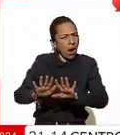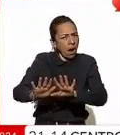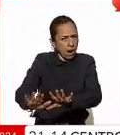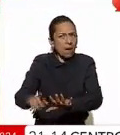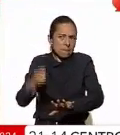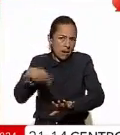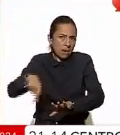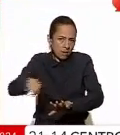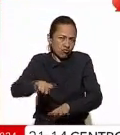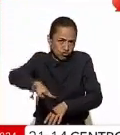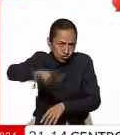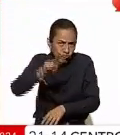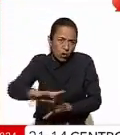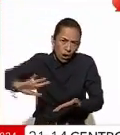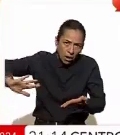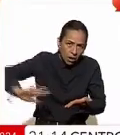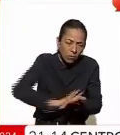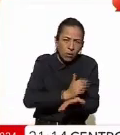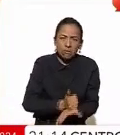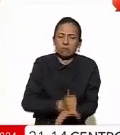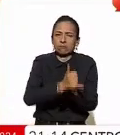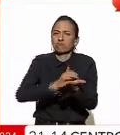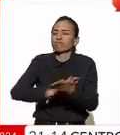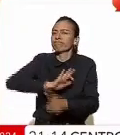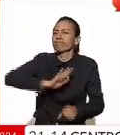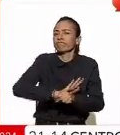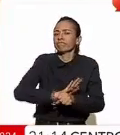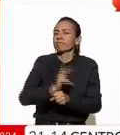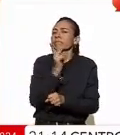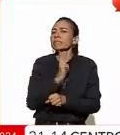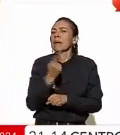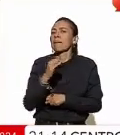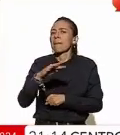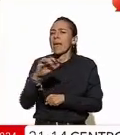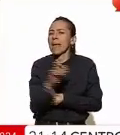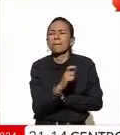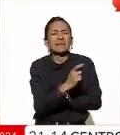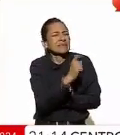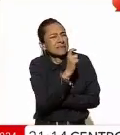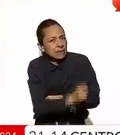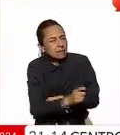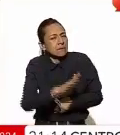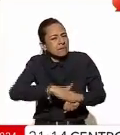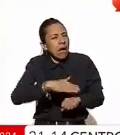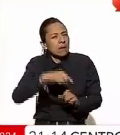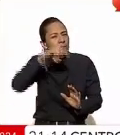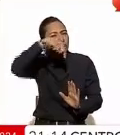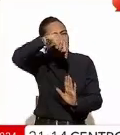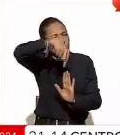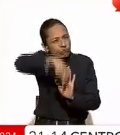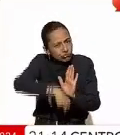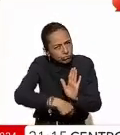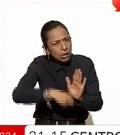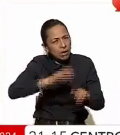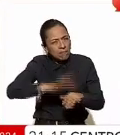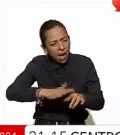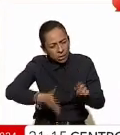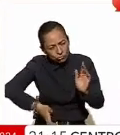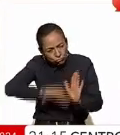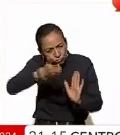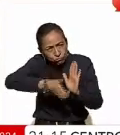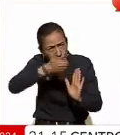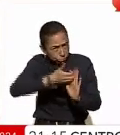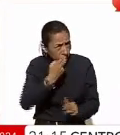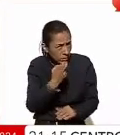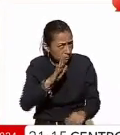Pemex. Estaremos, perdón, hablando de darle más prioridad a la explotación y a la exploración. Lo